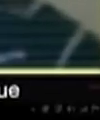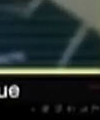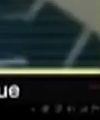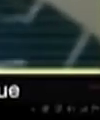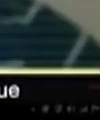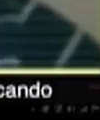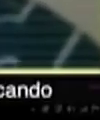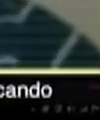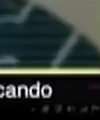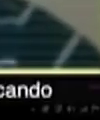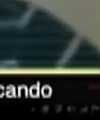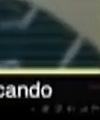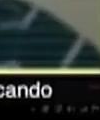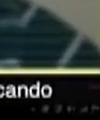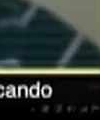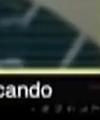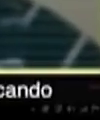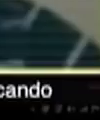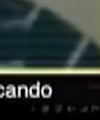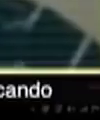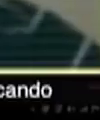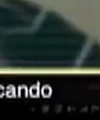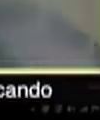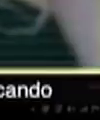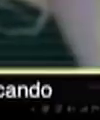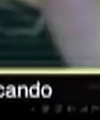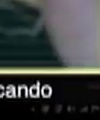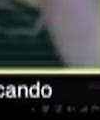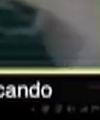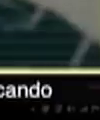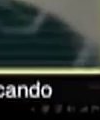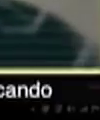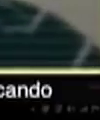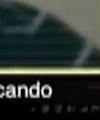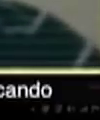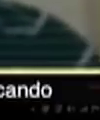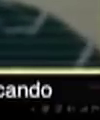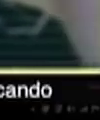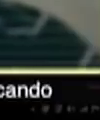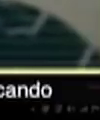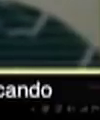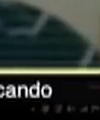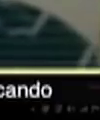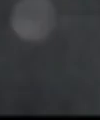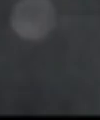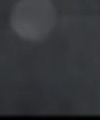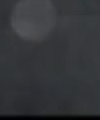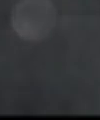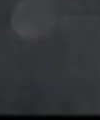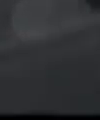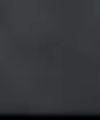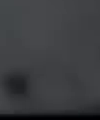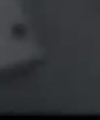37 presidentes, y que les aseguro estarían totalmente justificando nuestra acción.